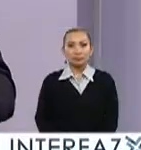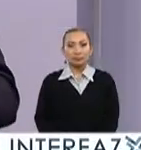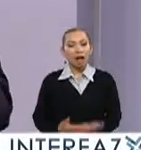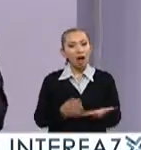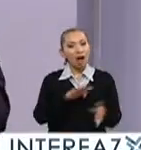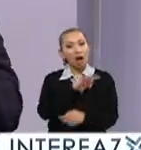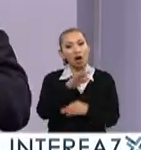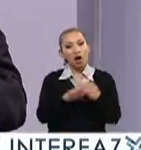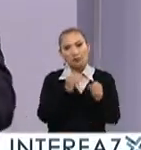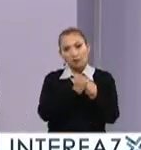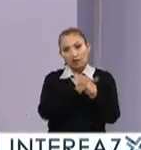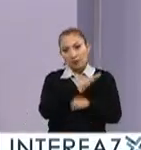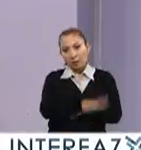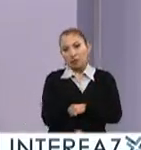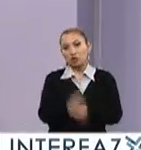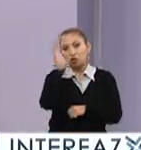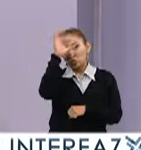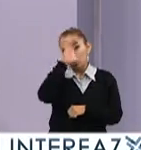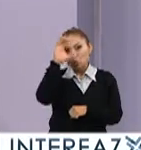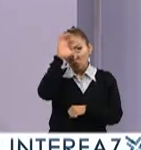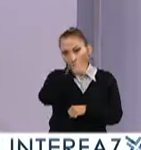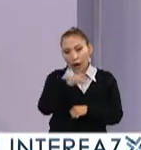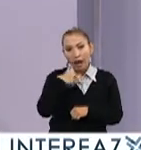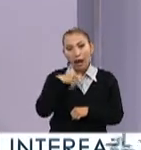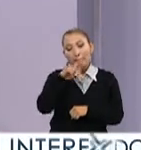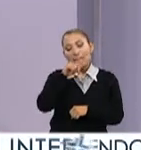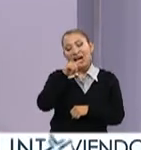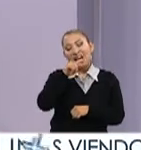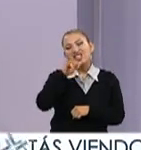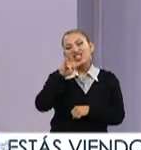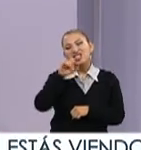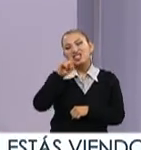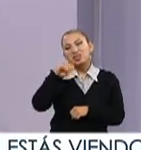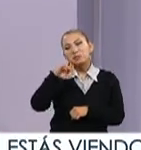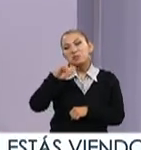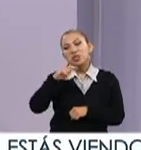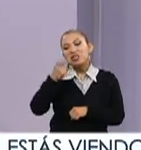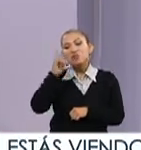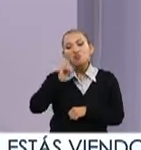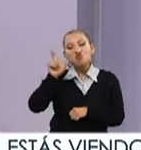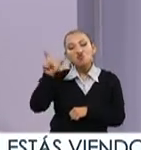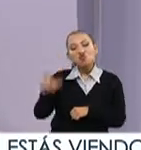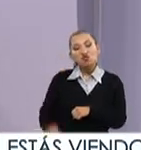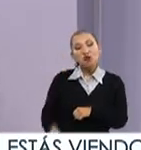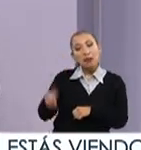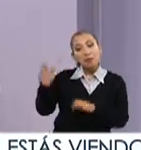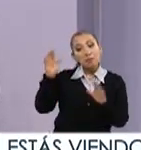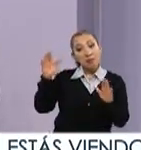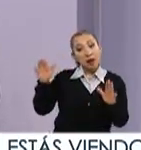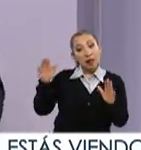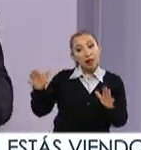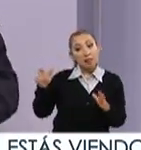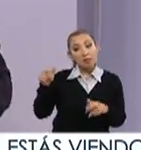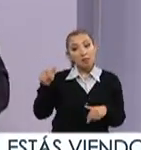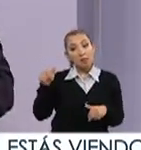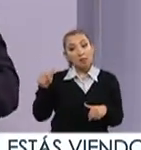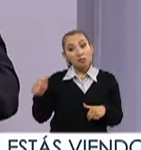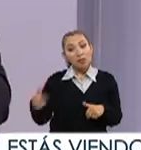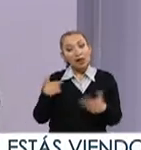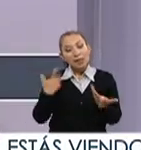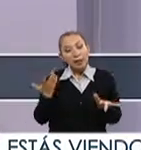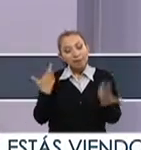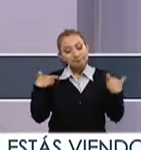Vámonos a toda nuestra información cultural. Patti Smith es uno de los personajes, una mujer maravillosa, pero también